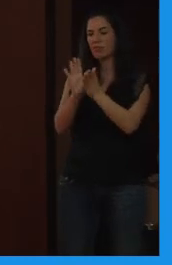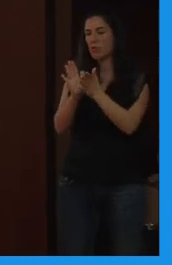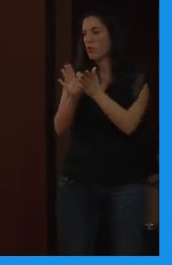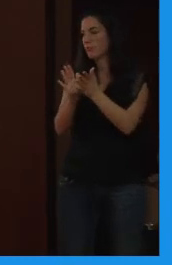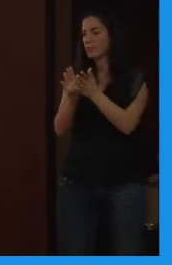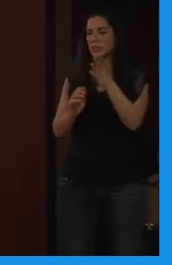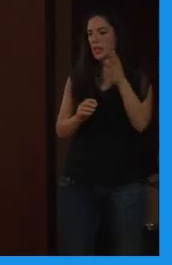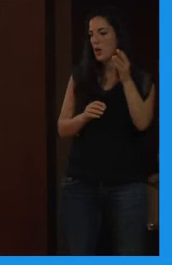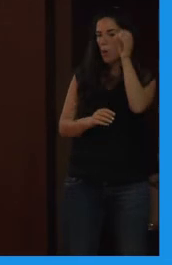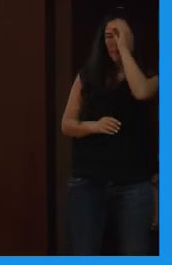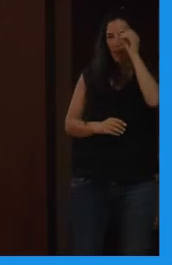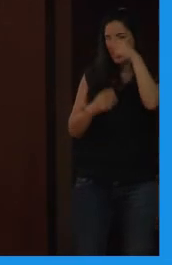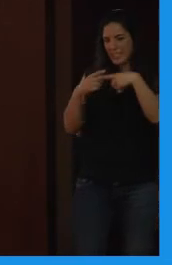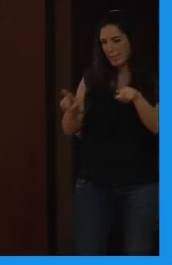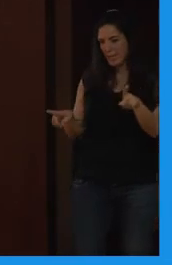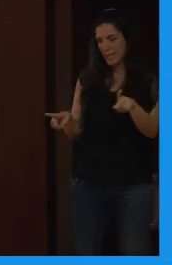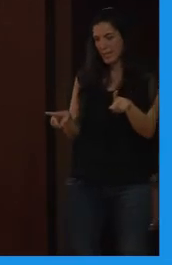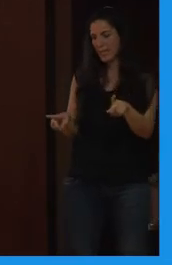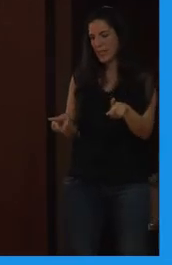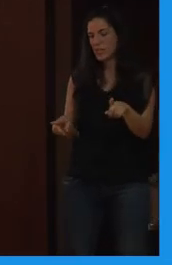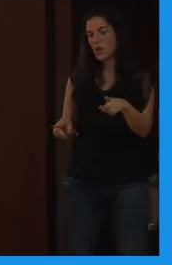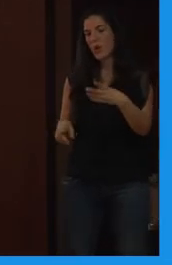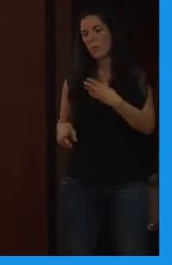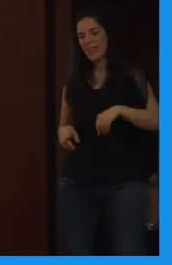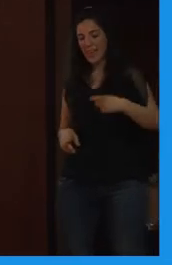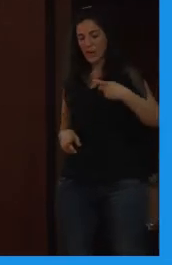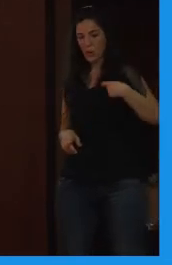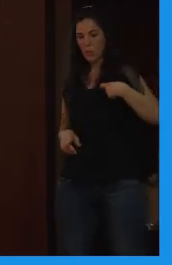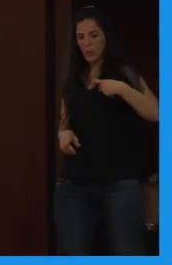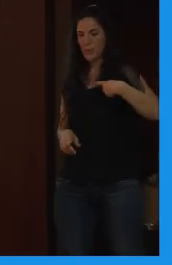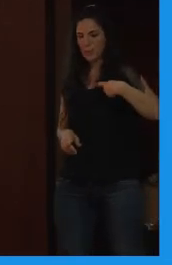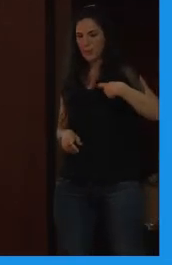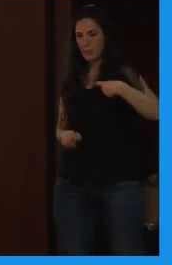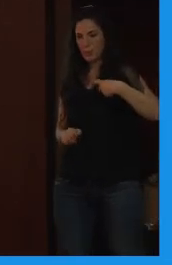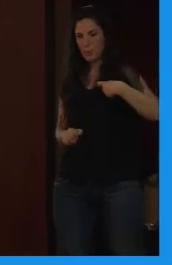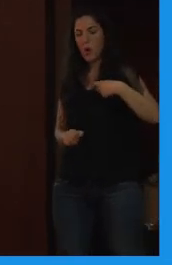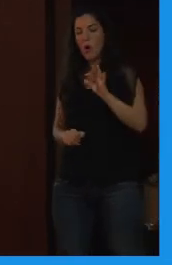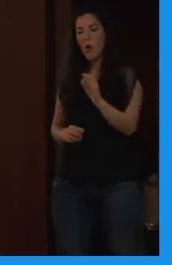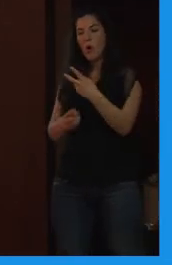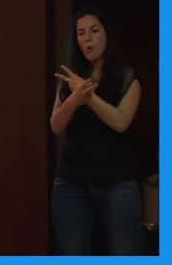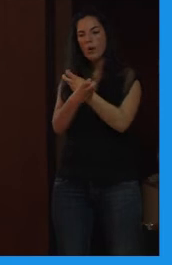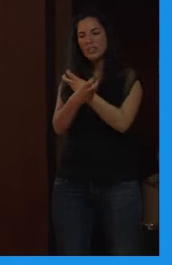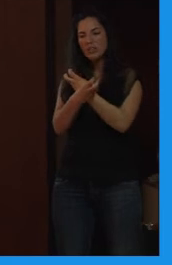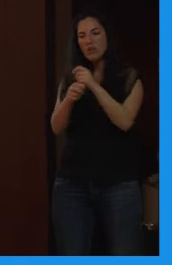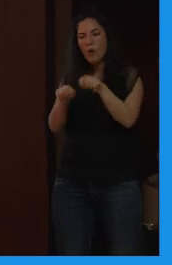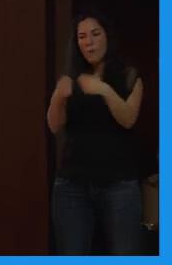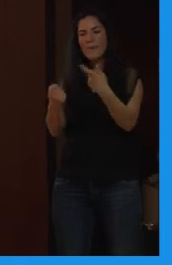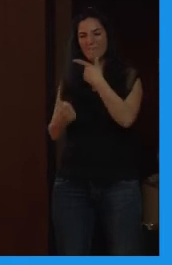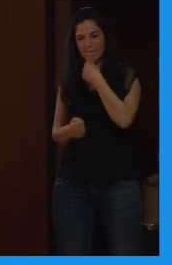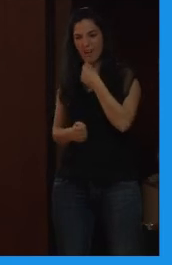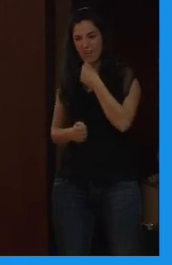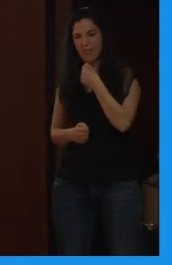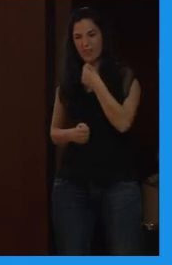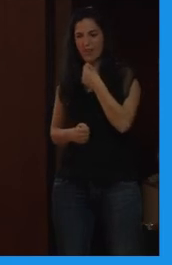en pacientes ancianas puede haber riesgo de arritmias cardíacas y de osteoporosis, sobre todo si me paso de dosis. Entonces hay